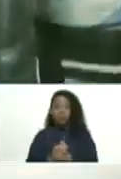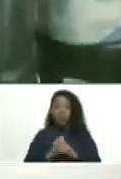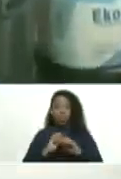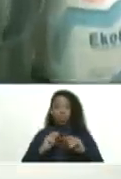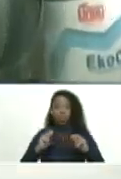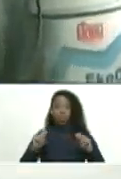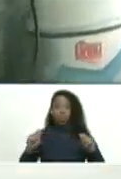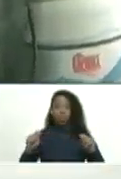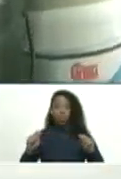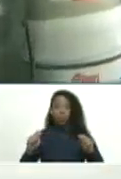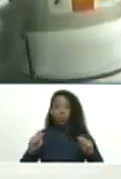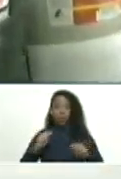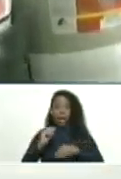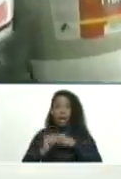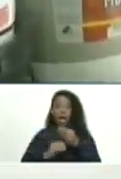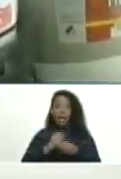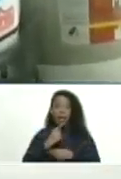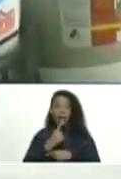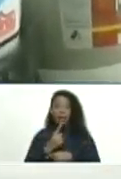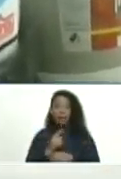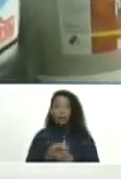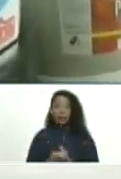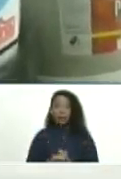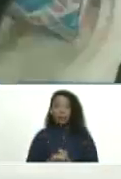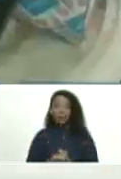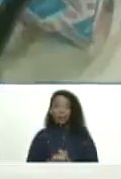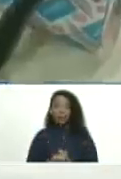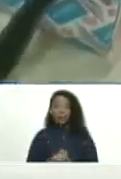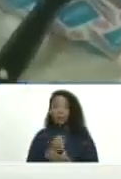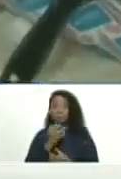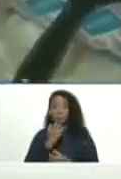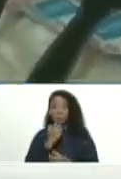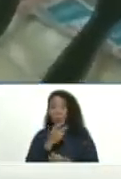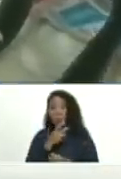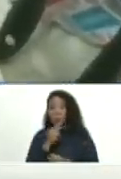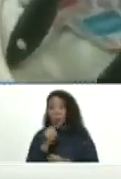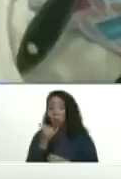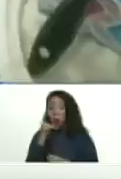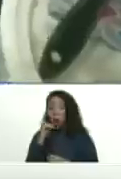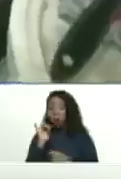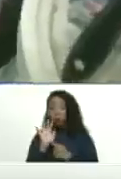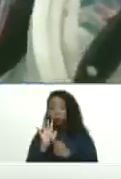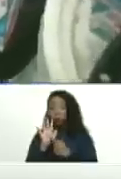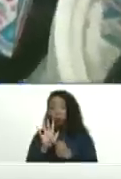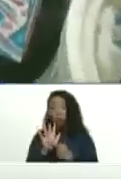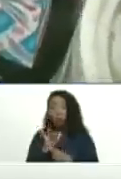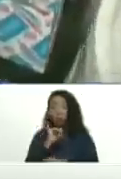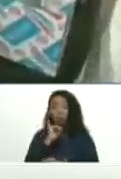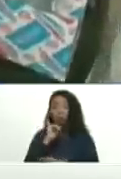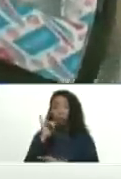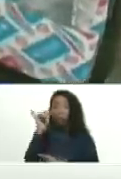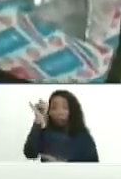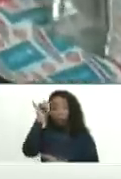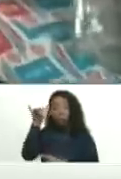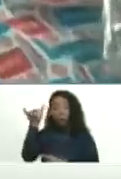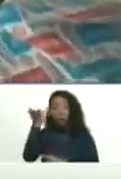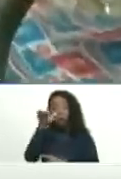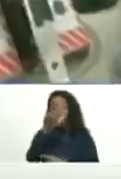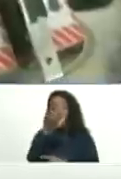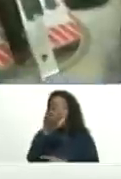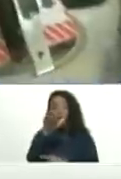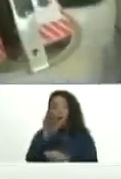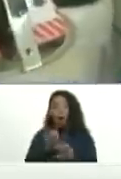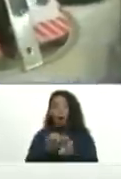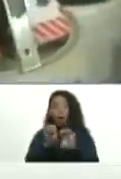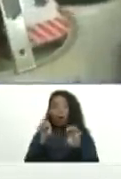georreferenciada, como le gusta decir a Reverol siempre, si no tuviéramos georreferenciado las denuncias del pueblo en